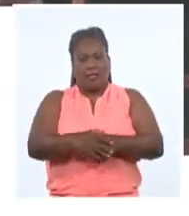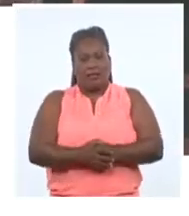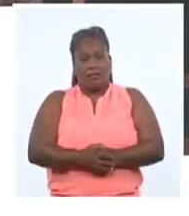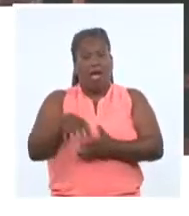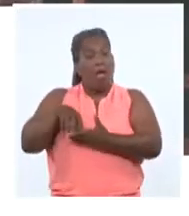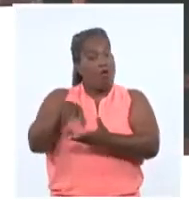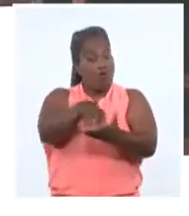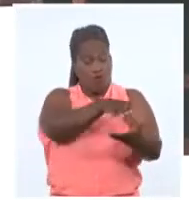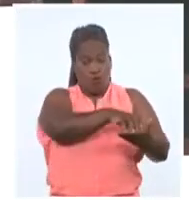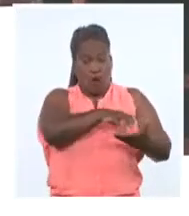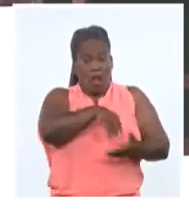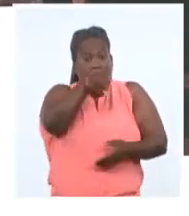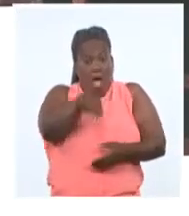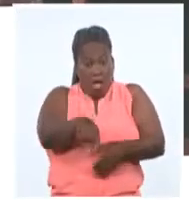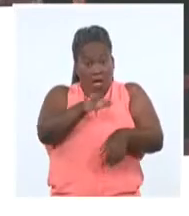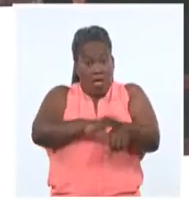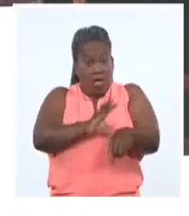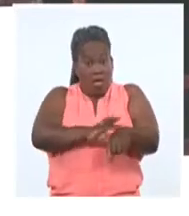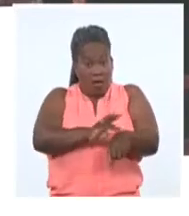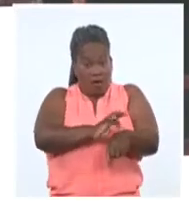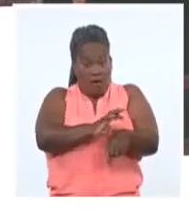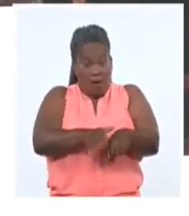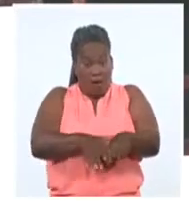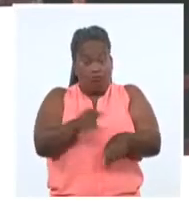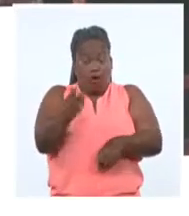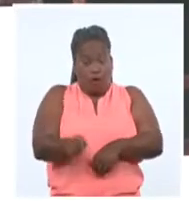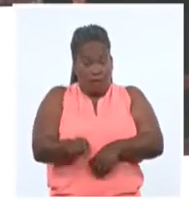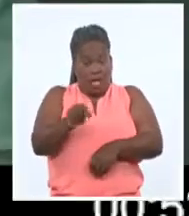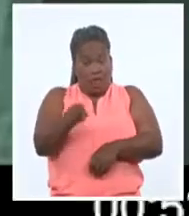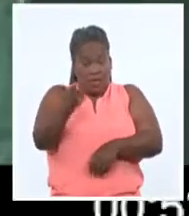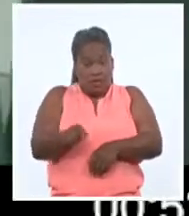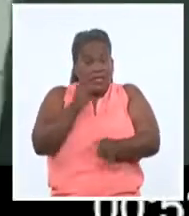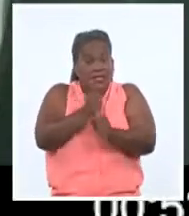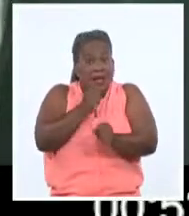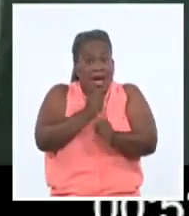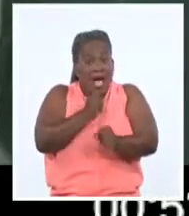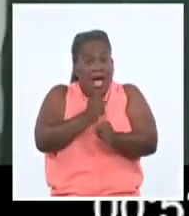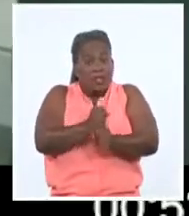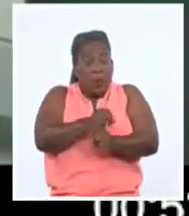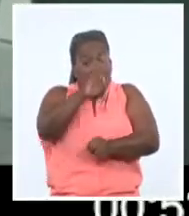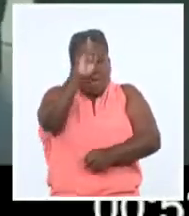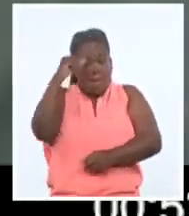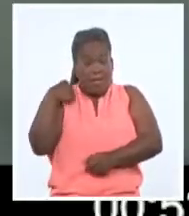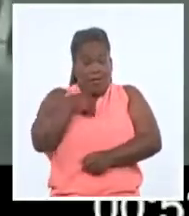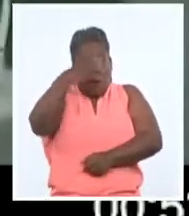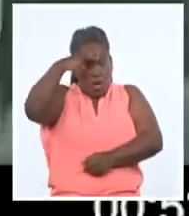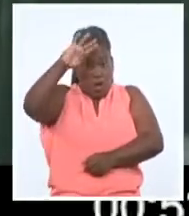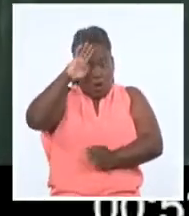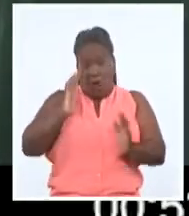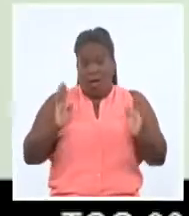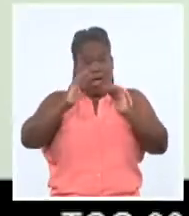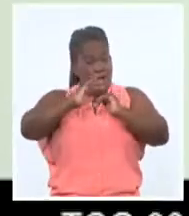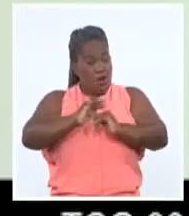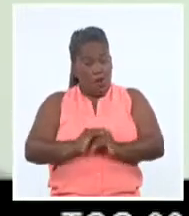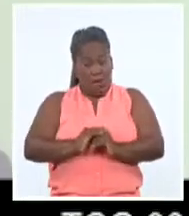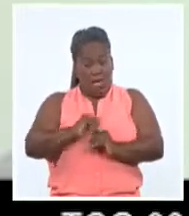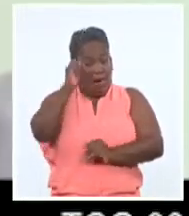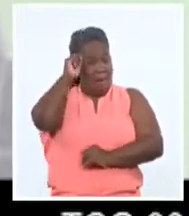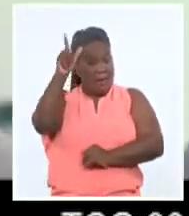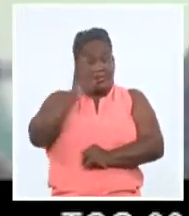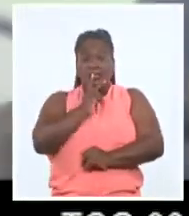lugares donde estaban los enfermos, donde estaba este personal sanitario trabajando. En ese momento en Cuba no se contaba con una vasta experiencia en la atención